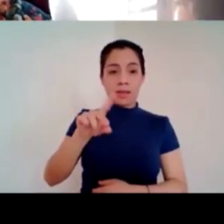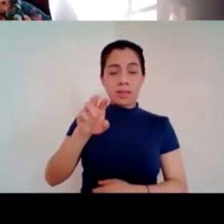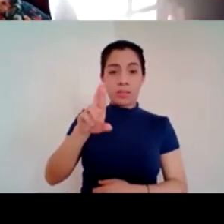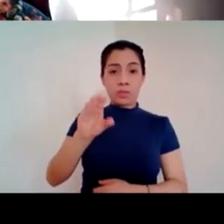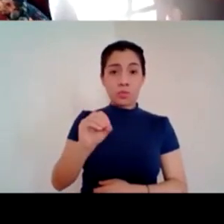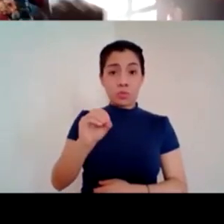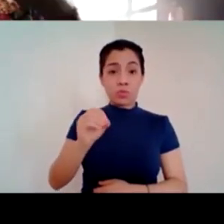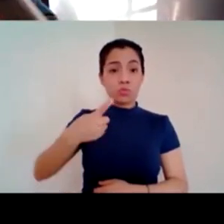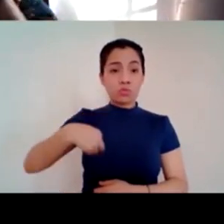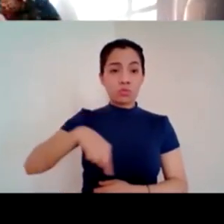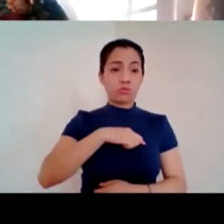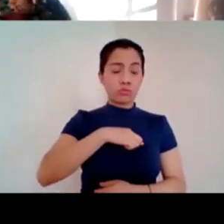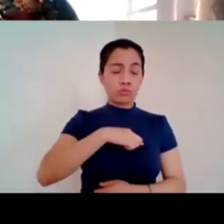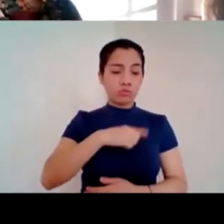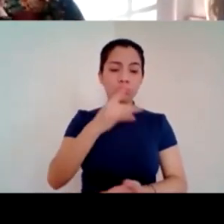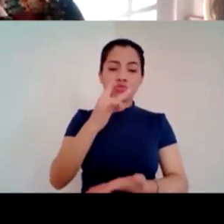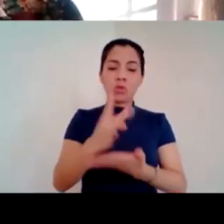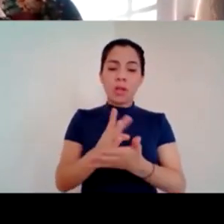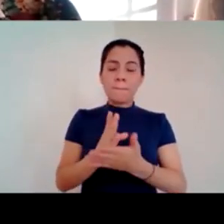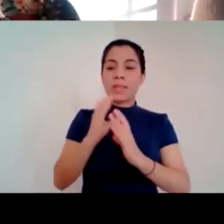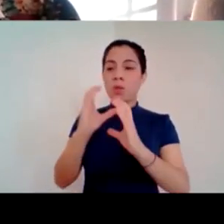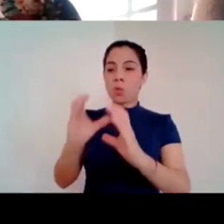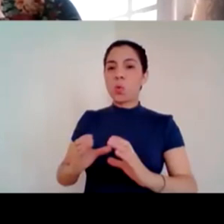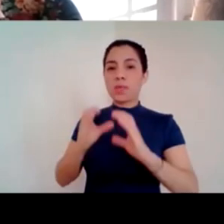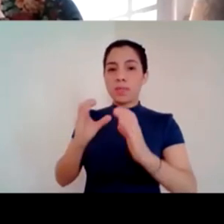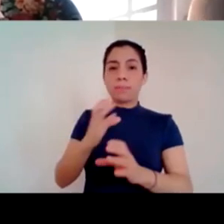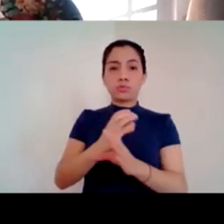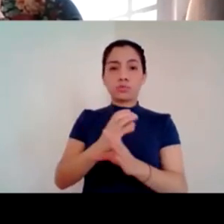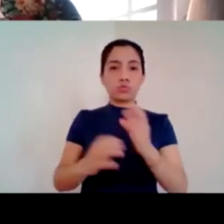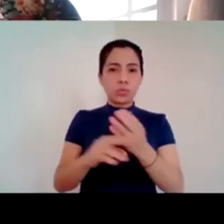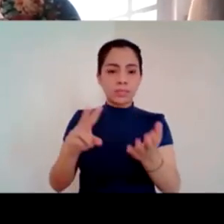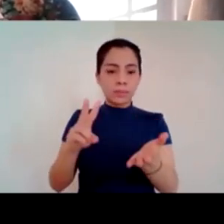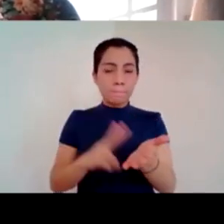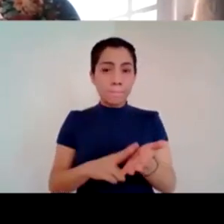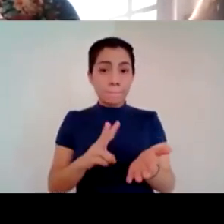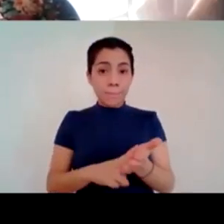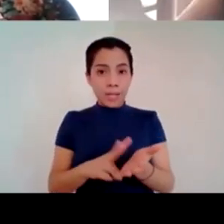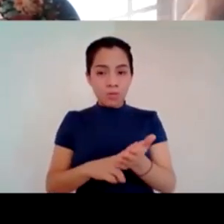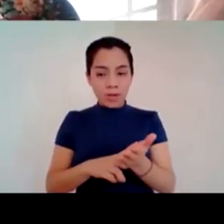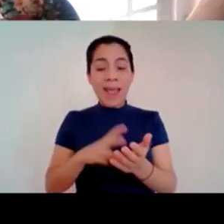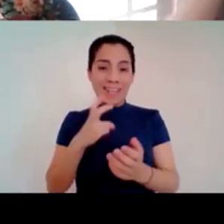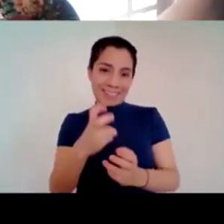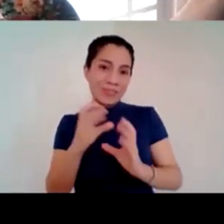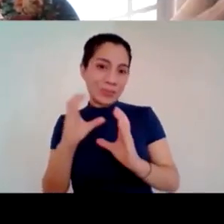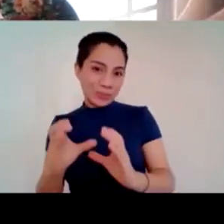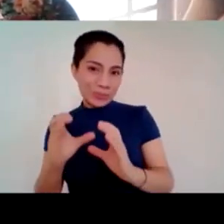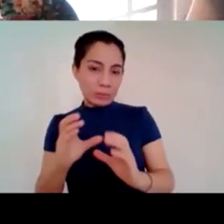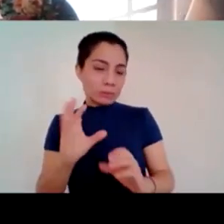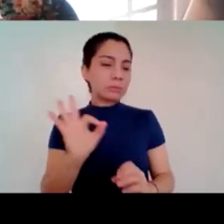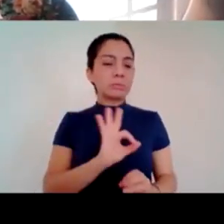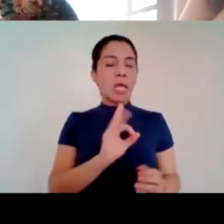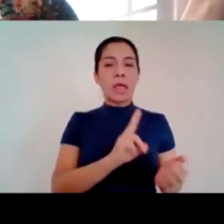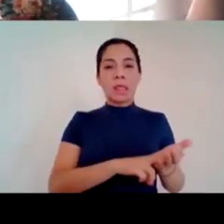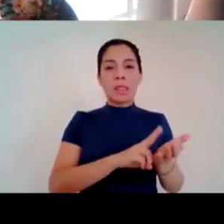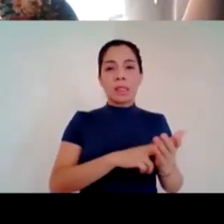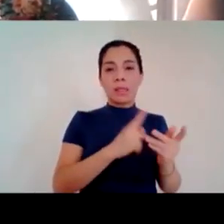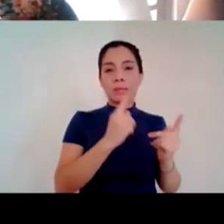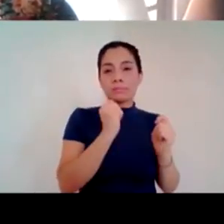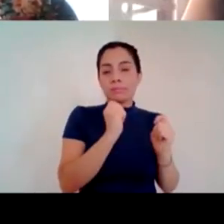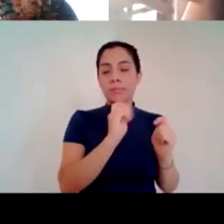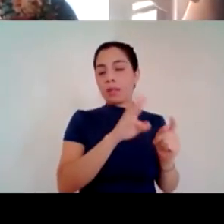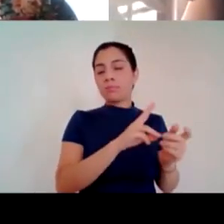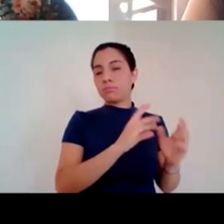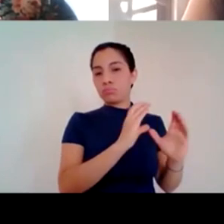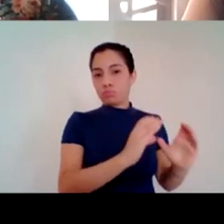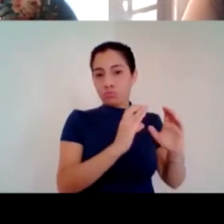valoramos creo que esa fue la frase que solo cuidamos lo que valoramos para esta segunda ronda quisiera yo plantearles